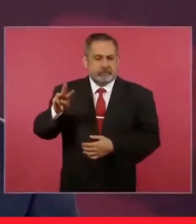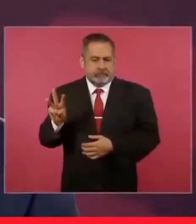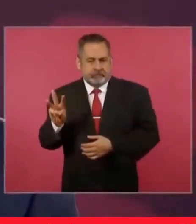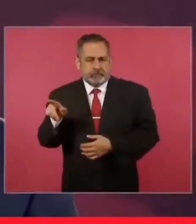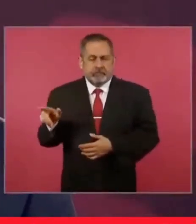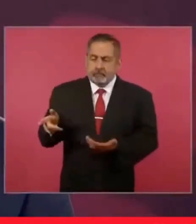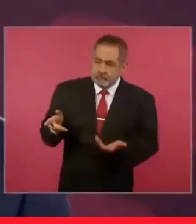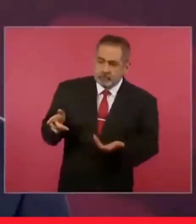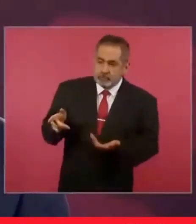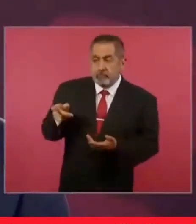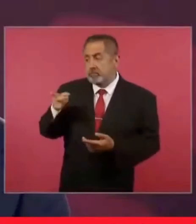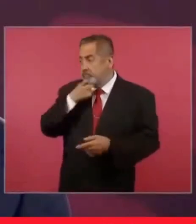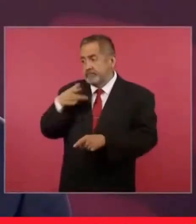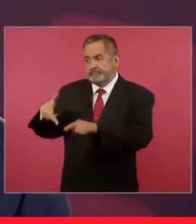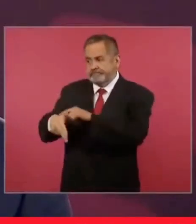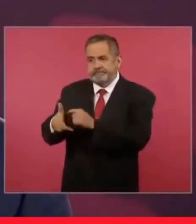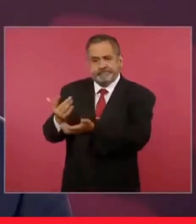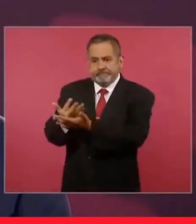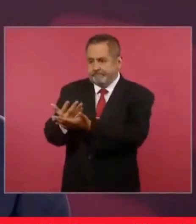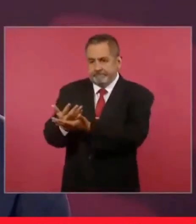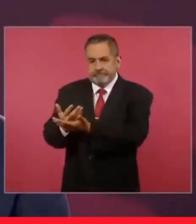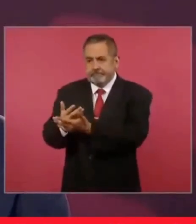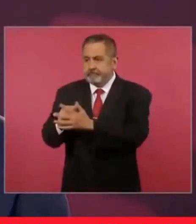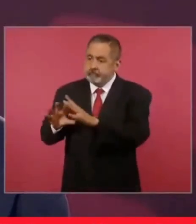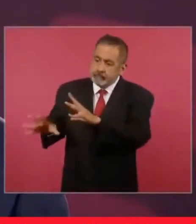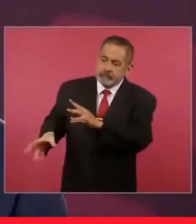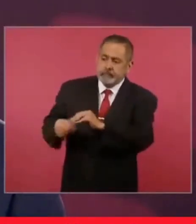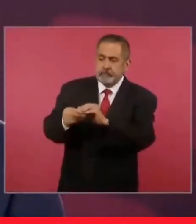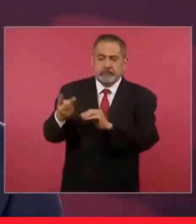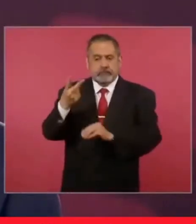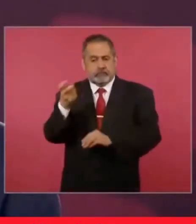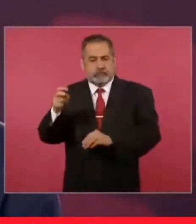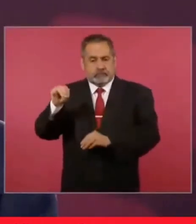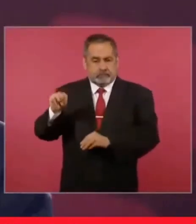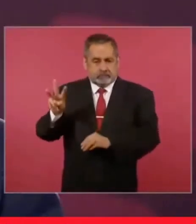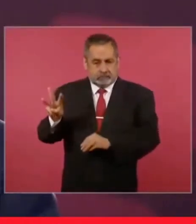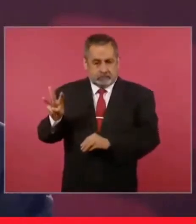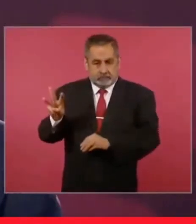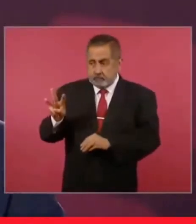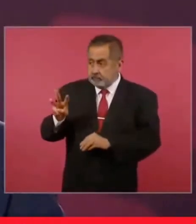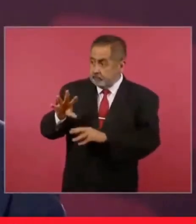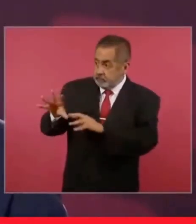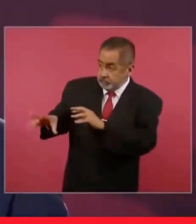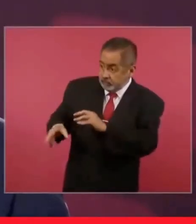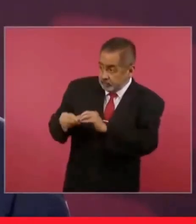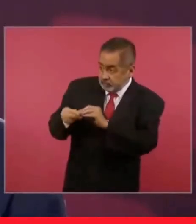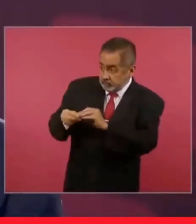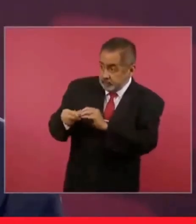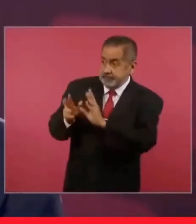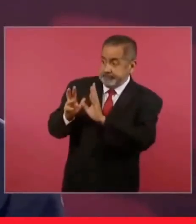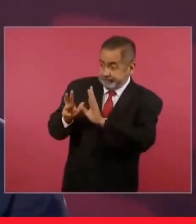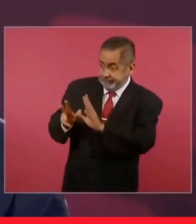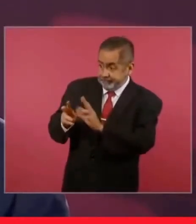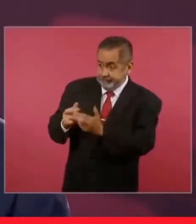interrupción al suministro que suma 200 megawatts, que es la necesidad para volver a hacer el balance,